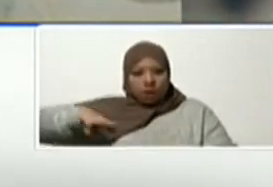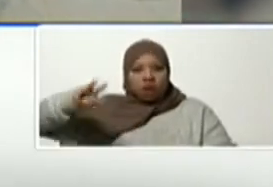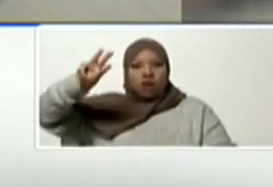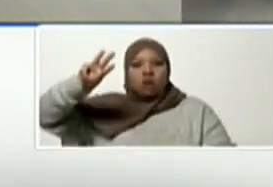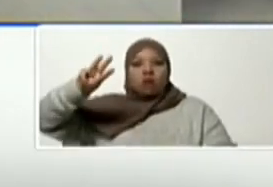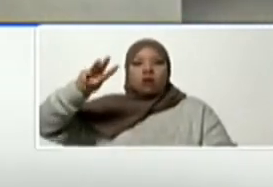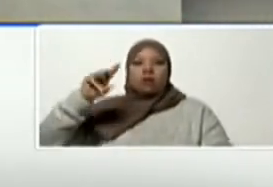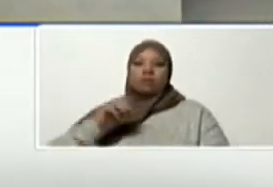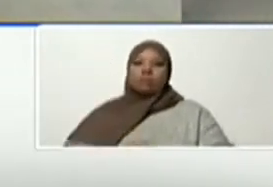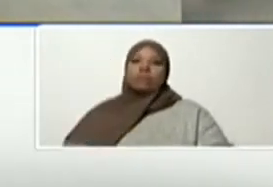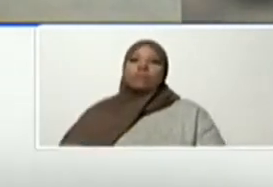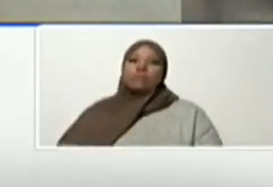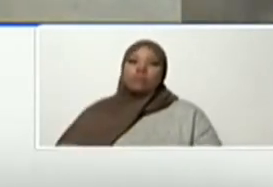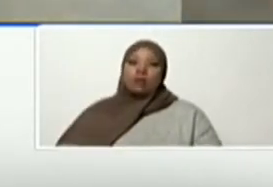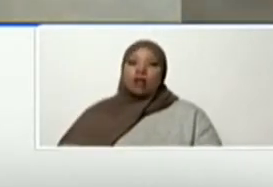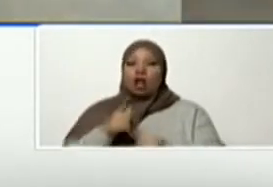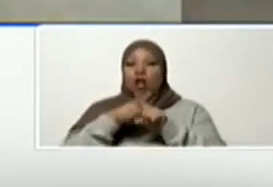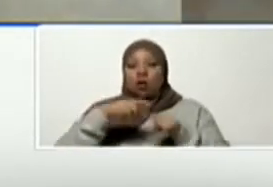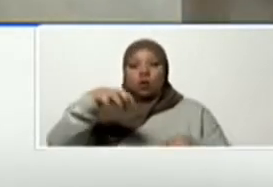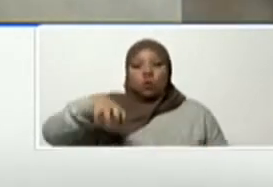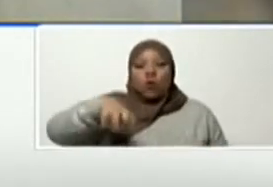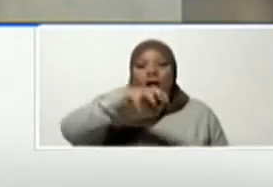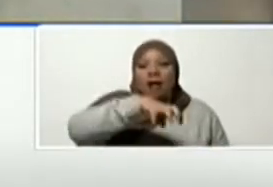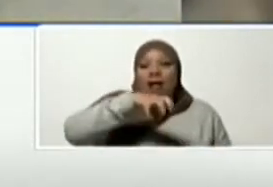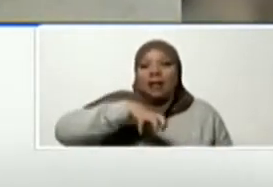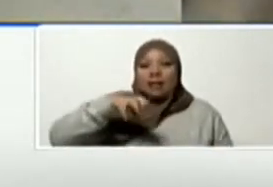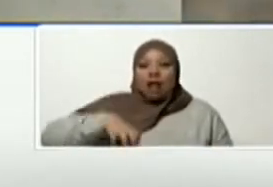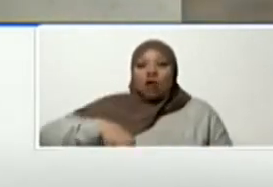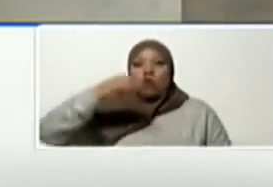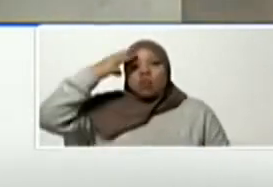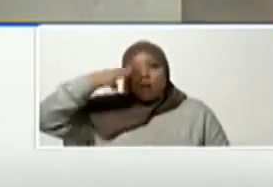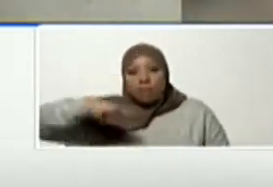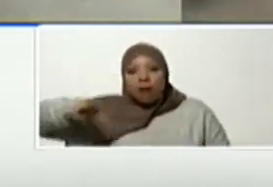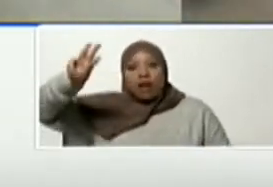de Guadalajara, de Ciudad de México.